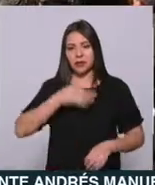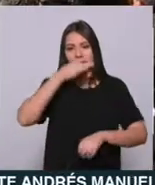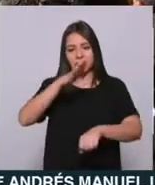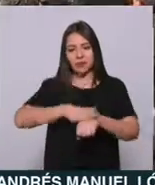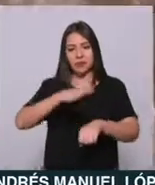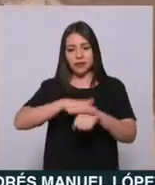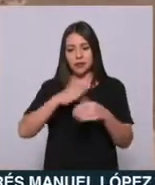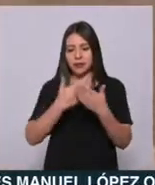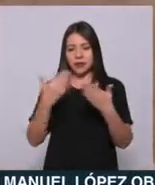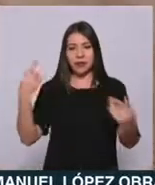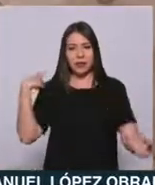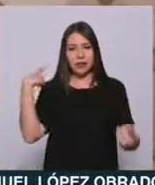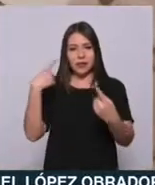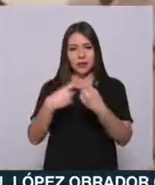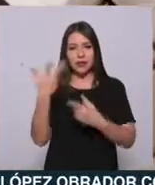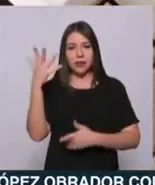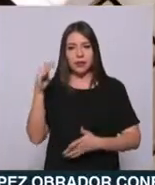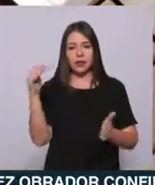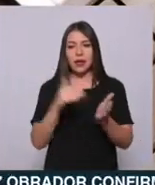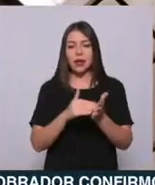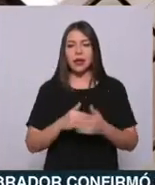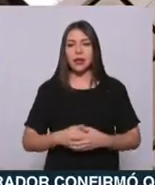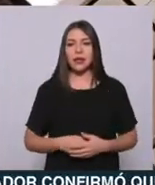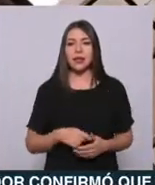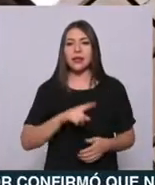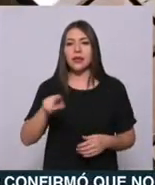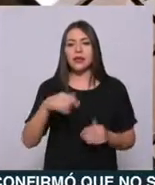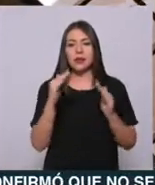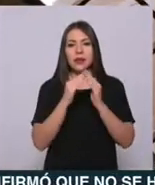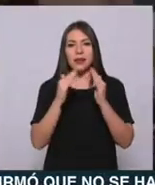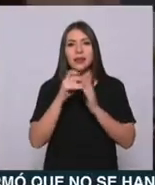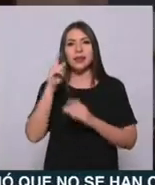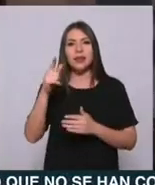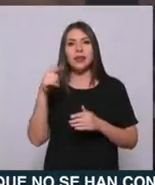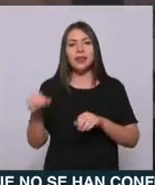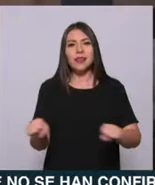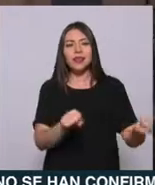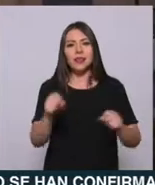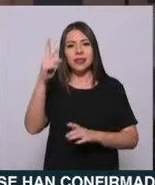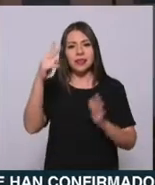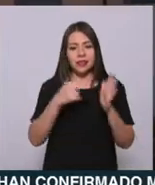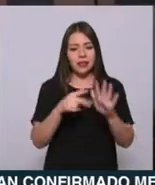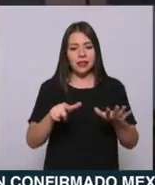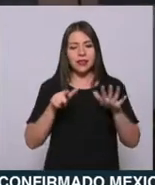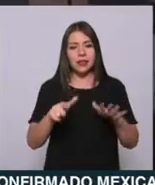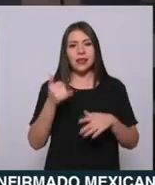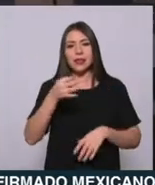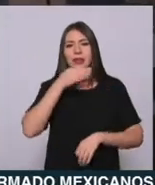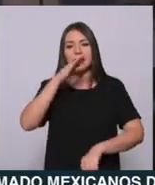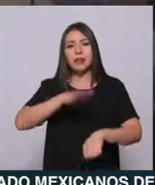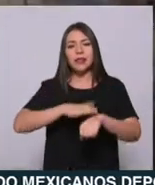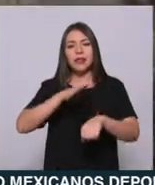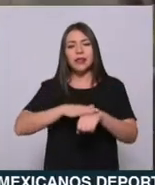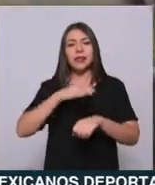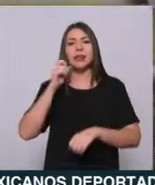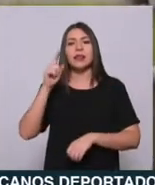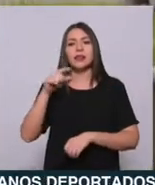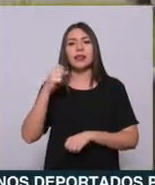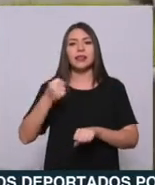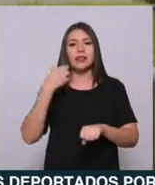que a la fecha 10,000 viviendas han sido reconstruidas tras los sismos de 2017 y aseveró que la Secretaría de Desarrollo